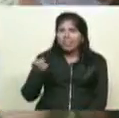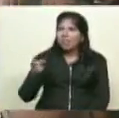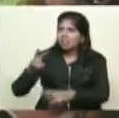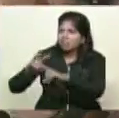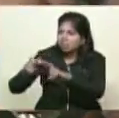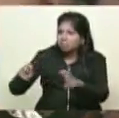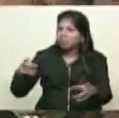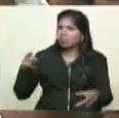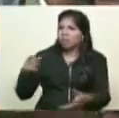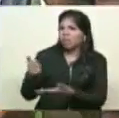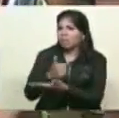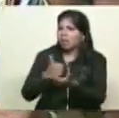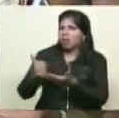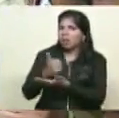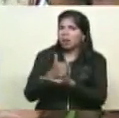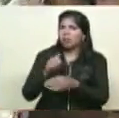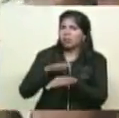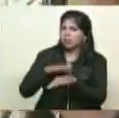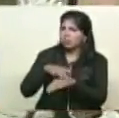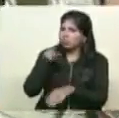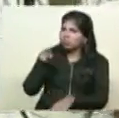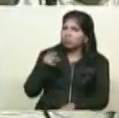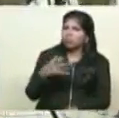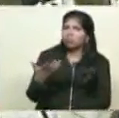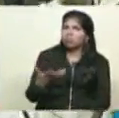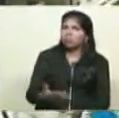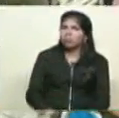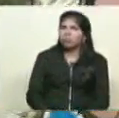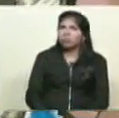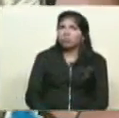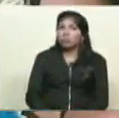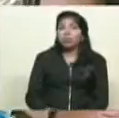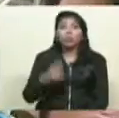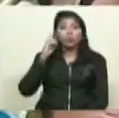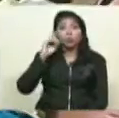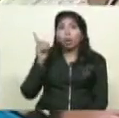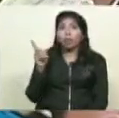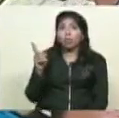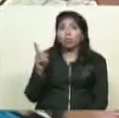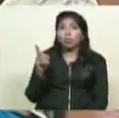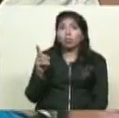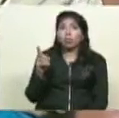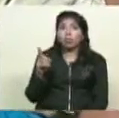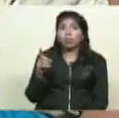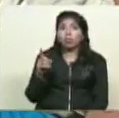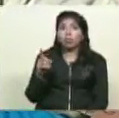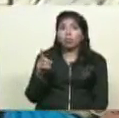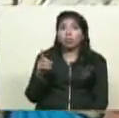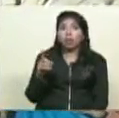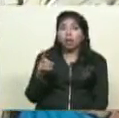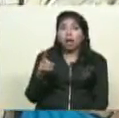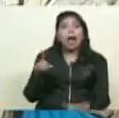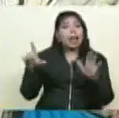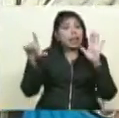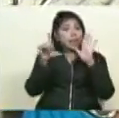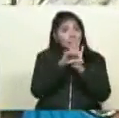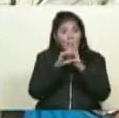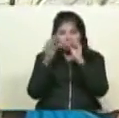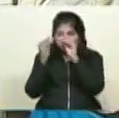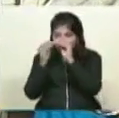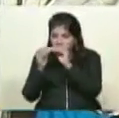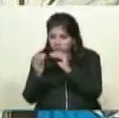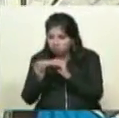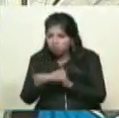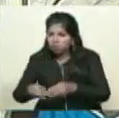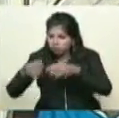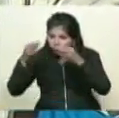farmacia, porque ahí se están vendiendo esos medicamentos, y que incluso no sabemos, señor presidente, si cumplen con todas las normas de